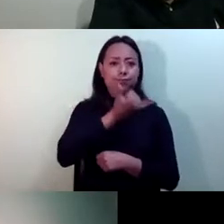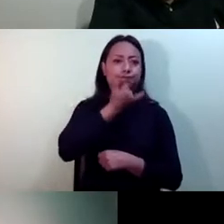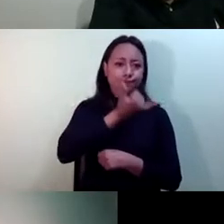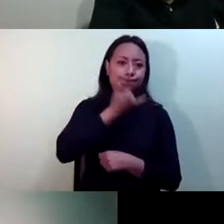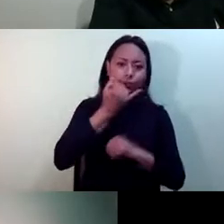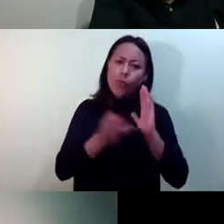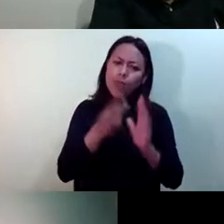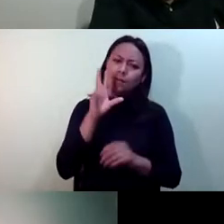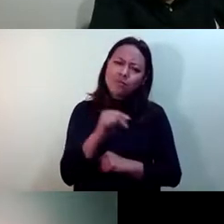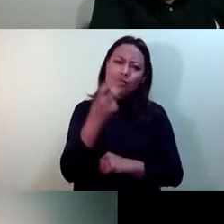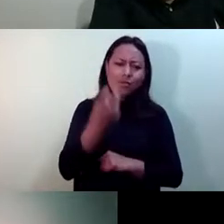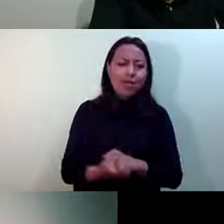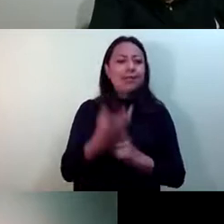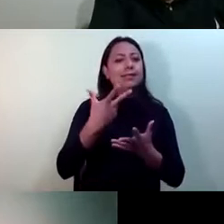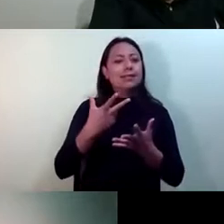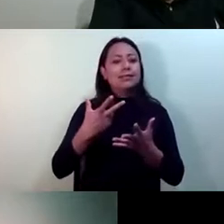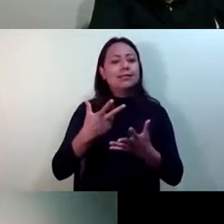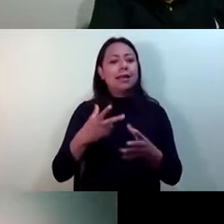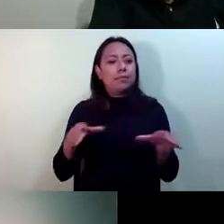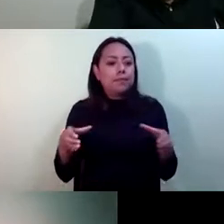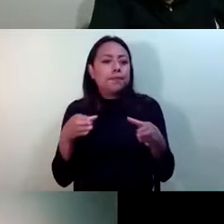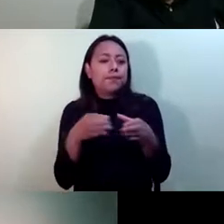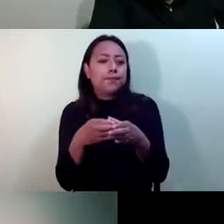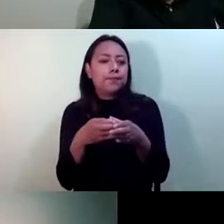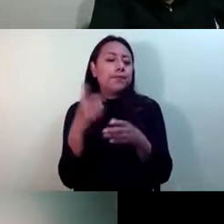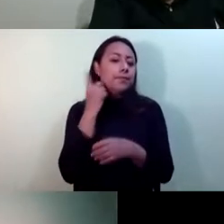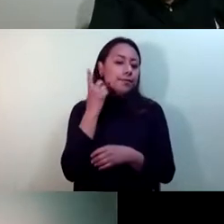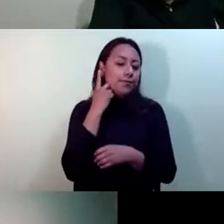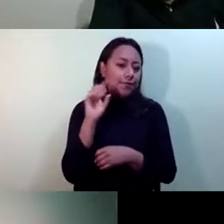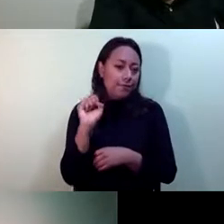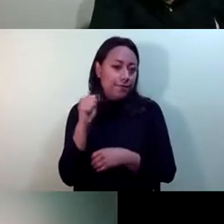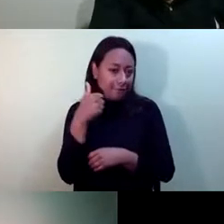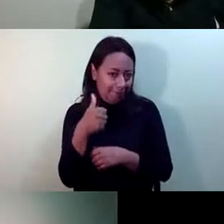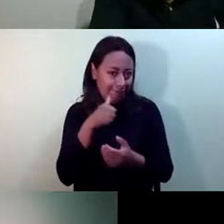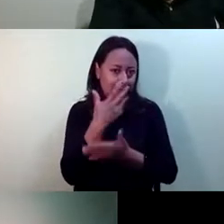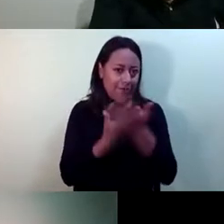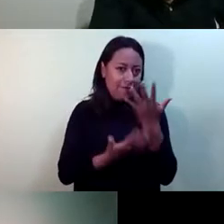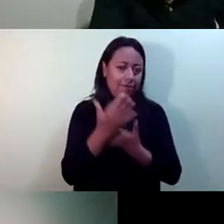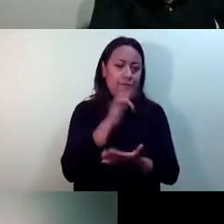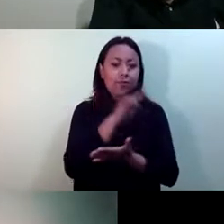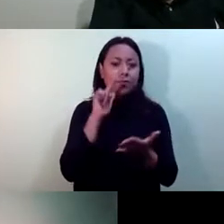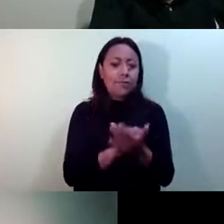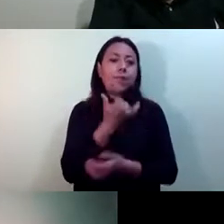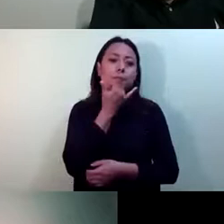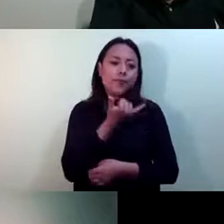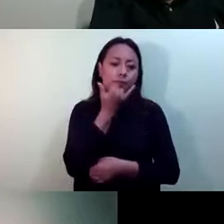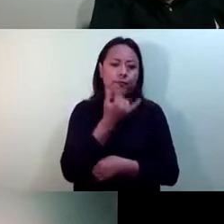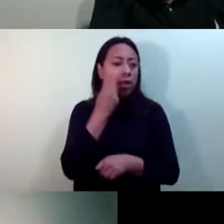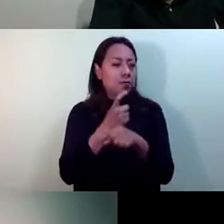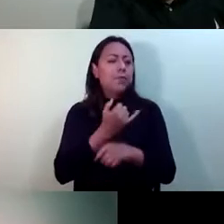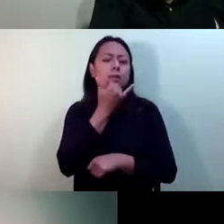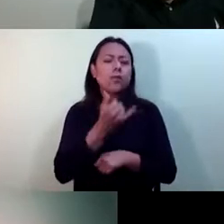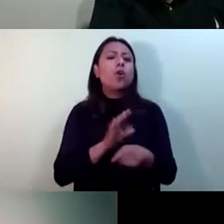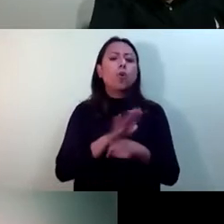legislatura. Primer error de la legislatura fue cambiar la ley y